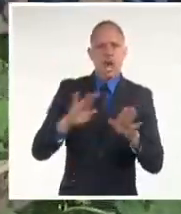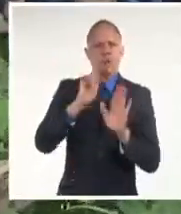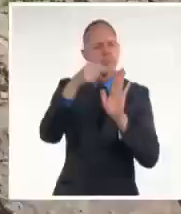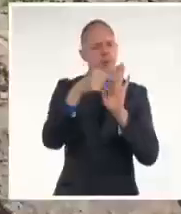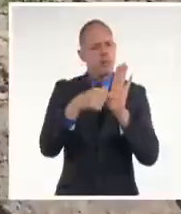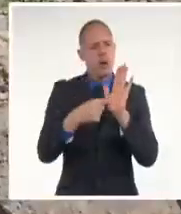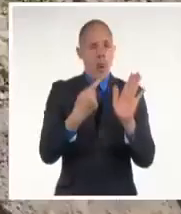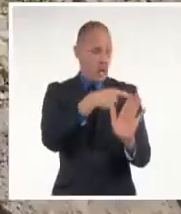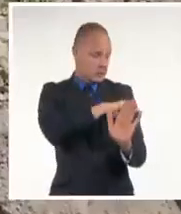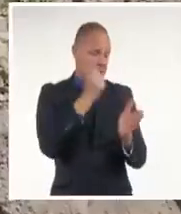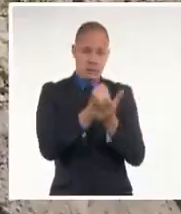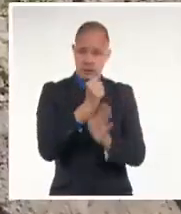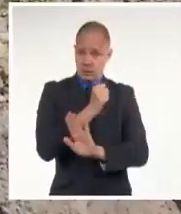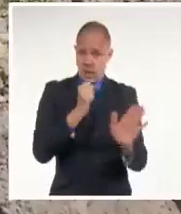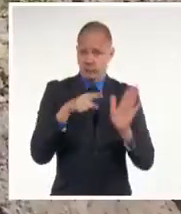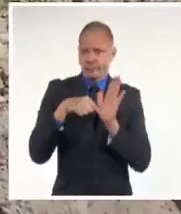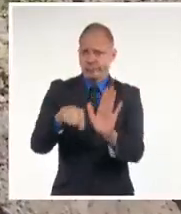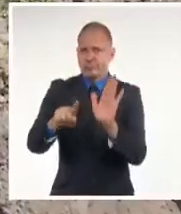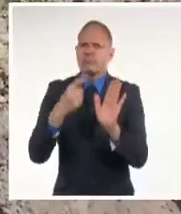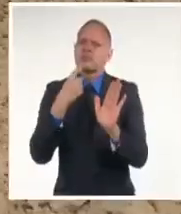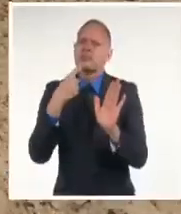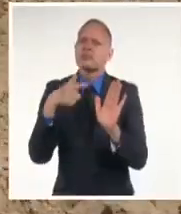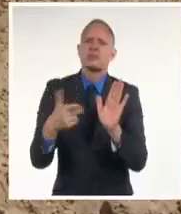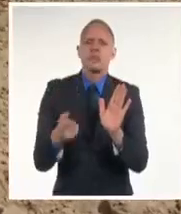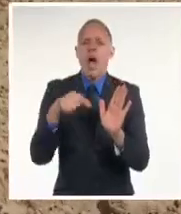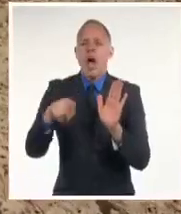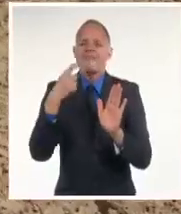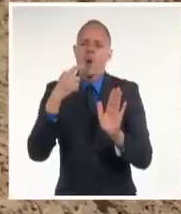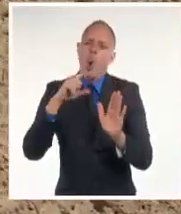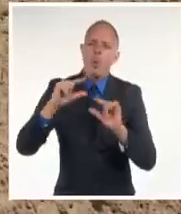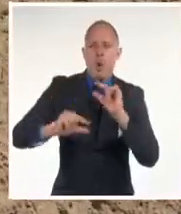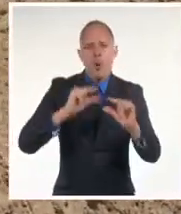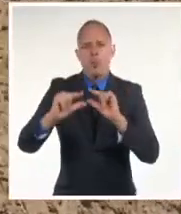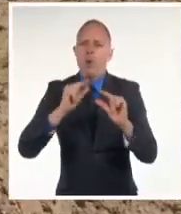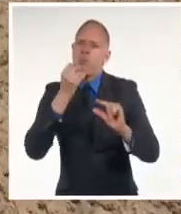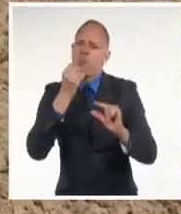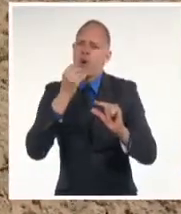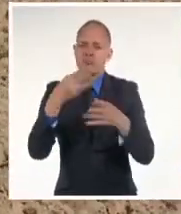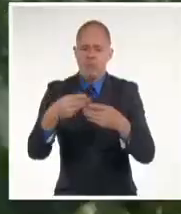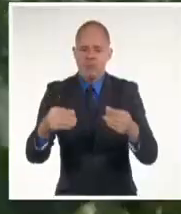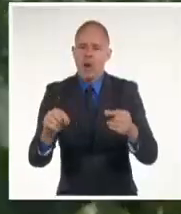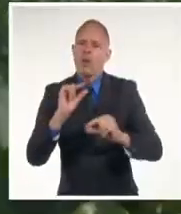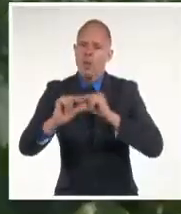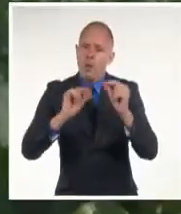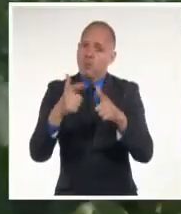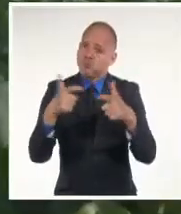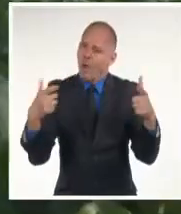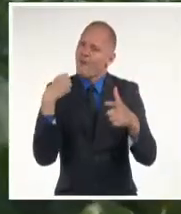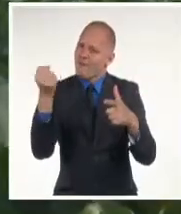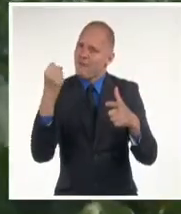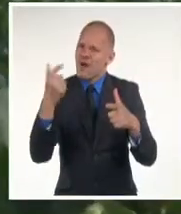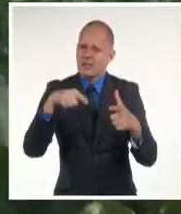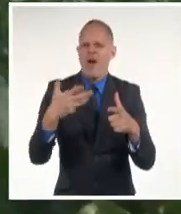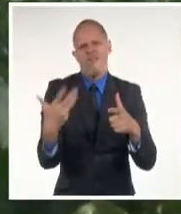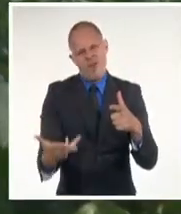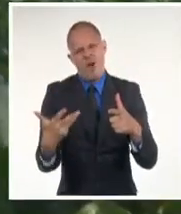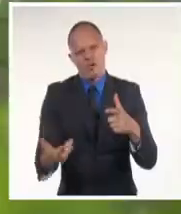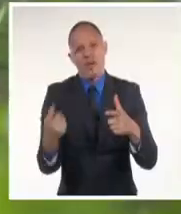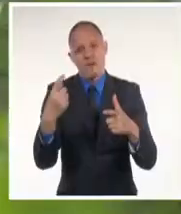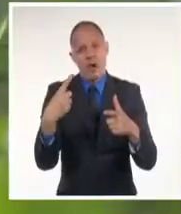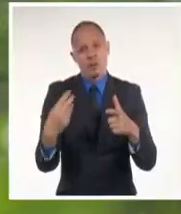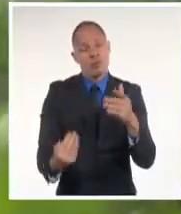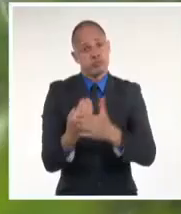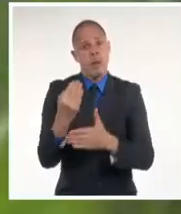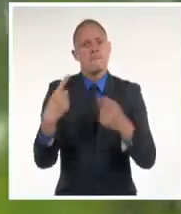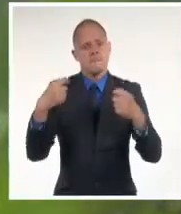aprobadas recientemente, varias experiencias buscan revitalizar una agricultura que todavía no logra los niveles productivos